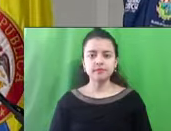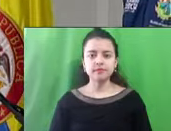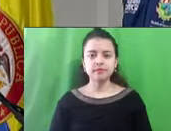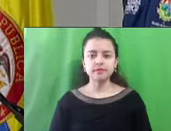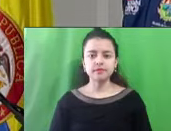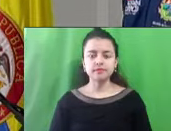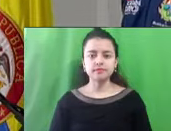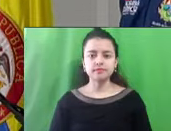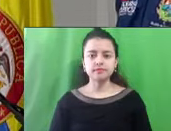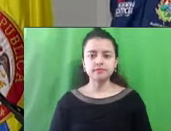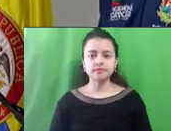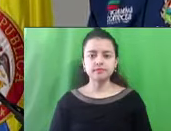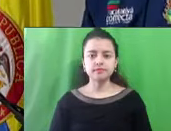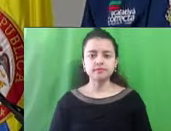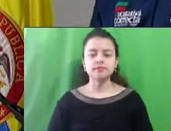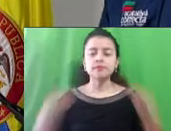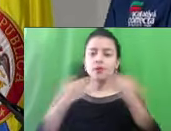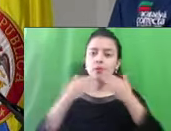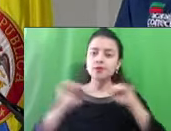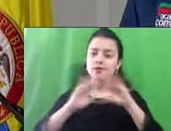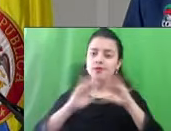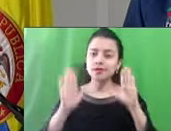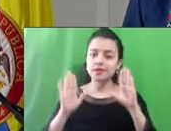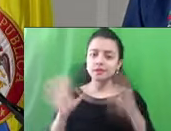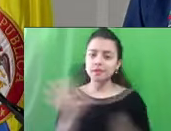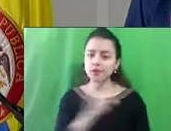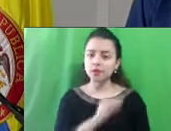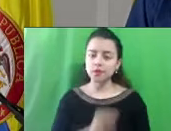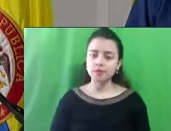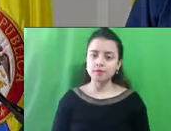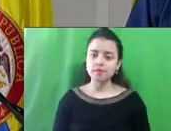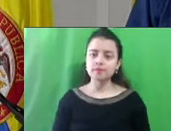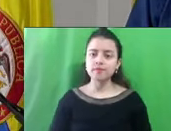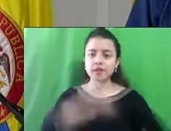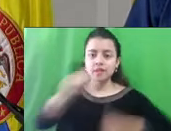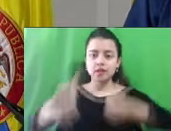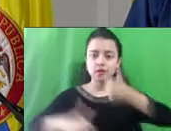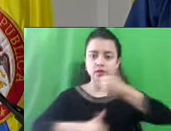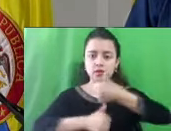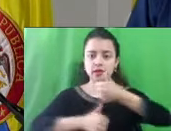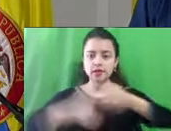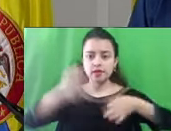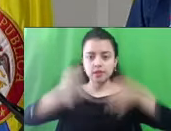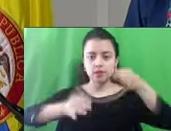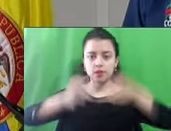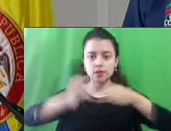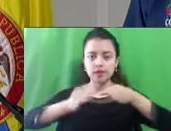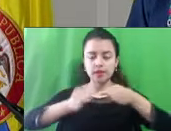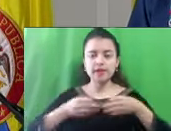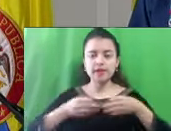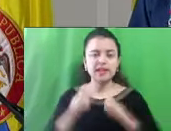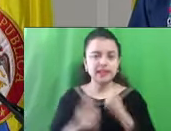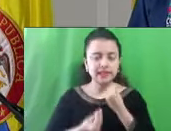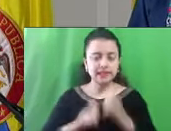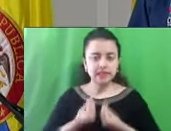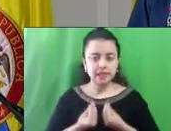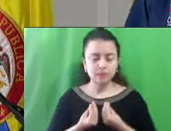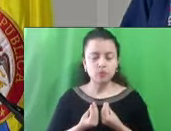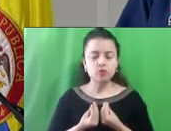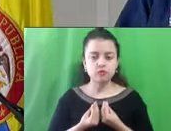Buenos días para todos. La subgerencia jurídica, al ser un proceso de apoyo dentro de la empresa, brinda asesoría